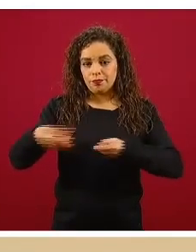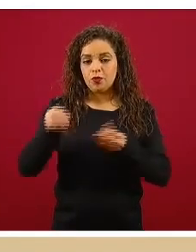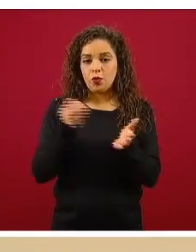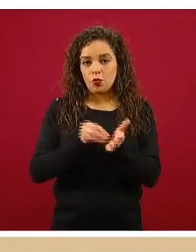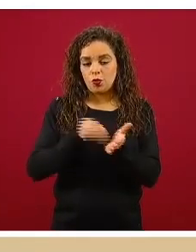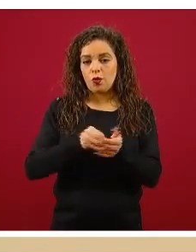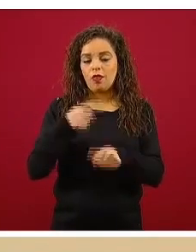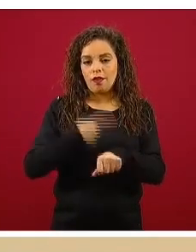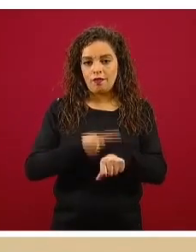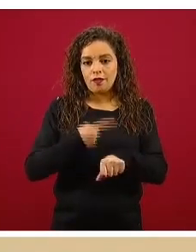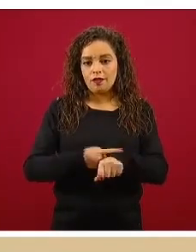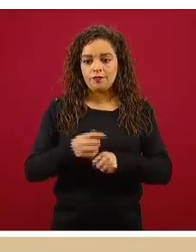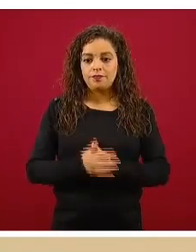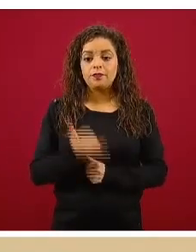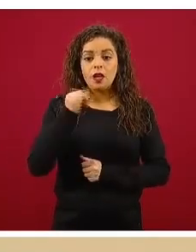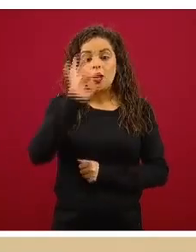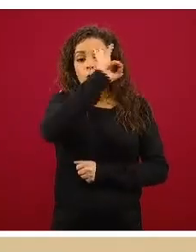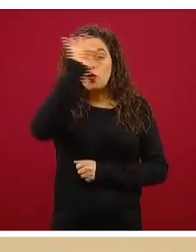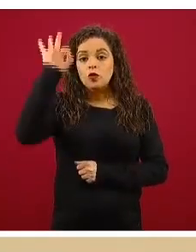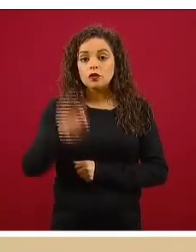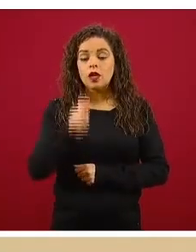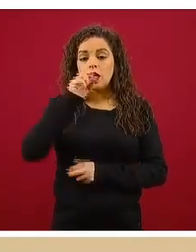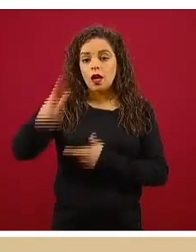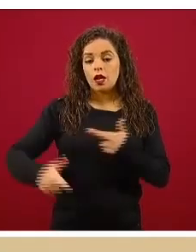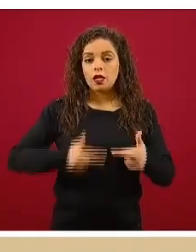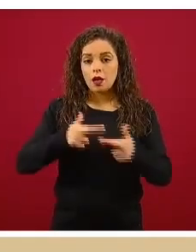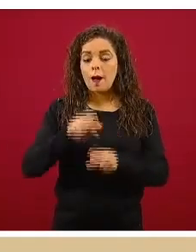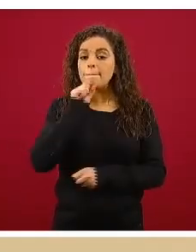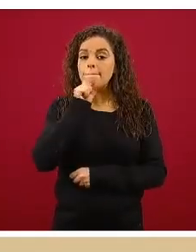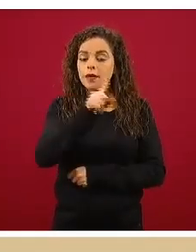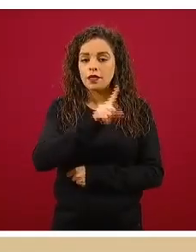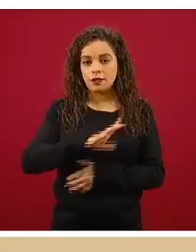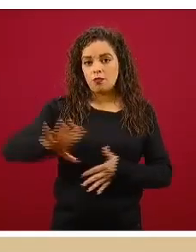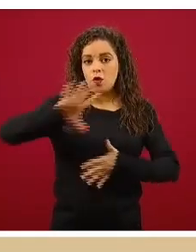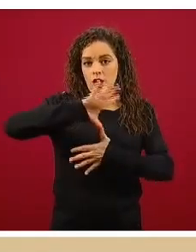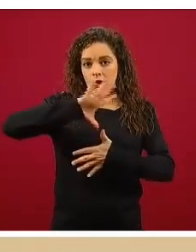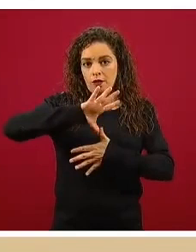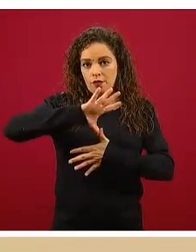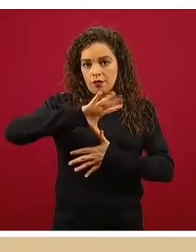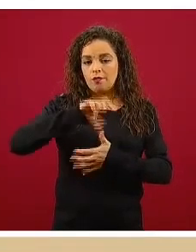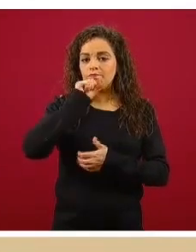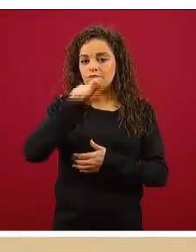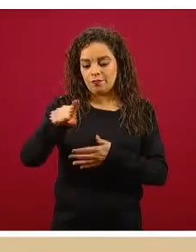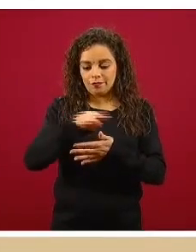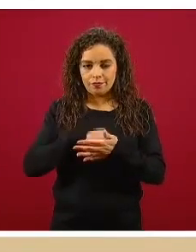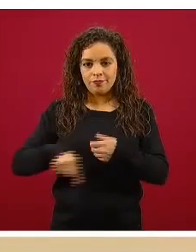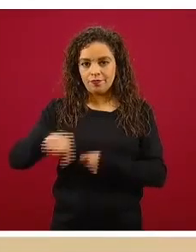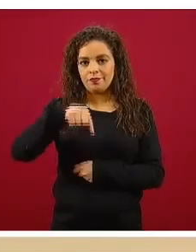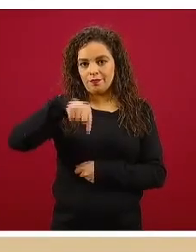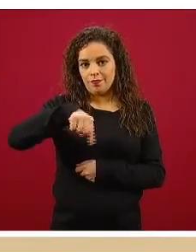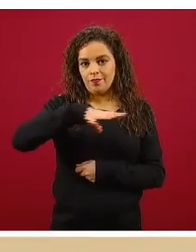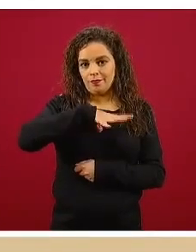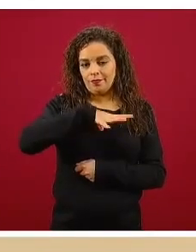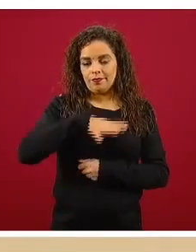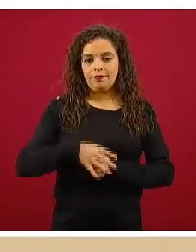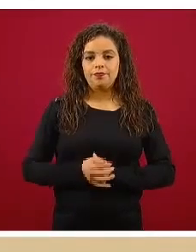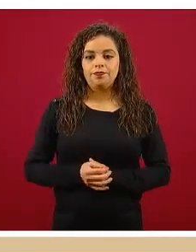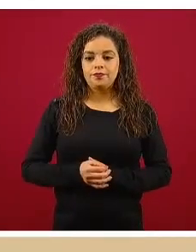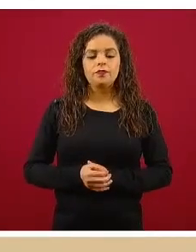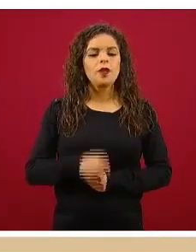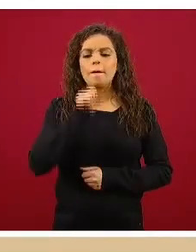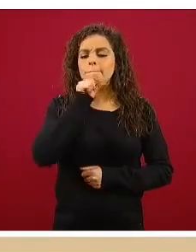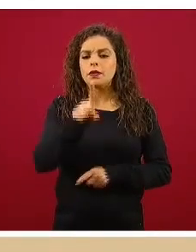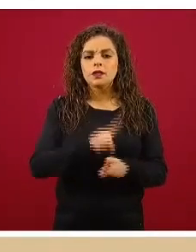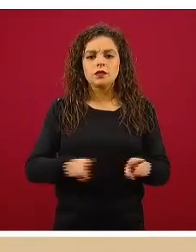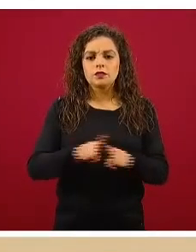los porcentajes por regiones, incluido la de América en la cual nos encontramos, se han mantenido prácticamente en esos números con